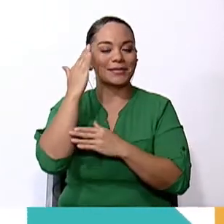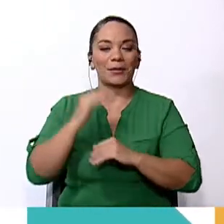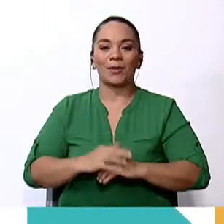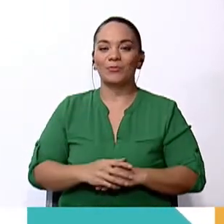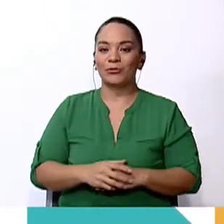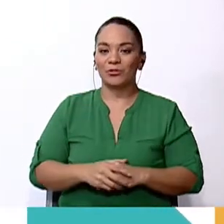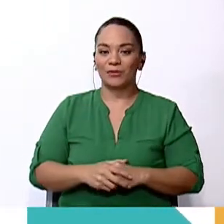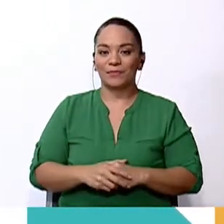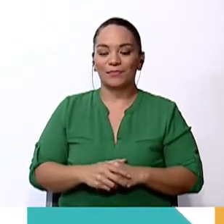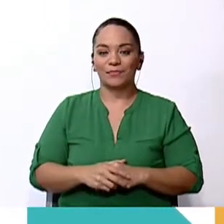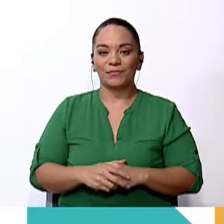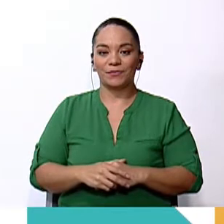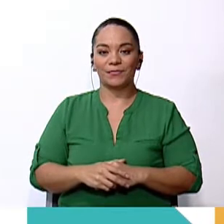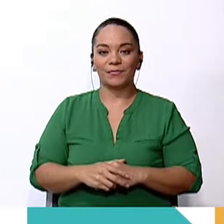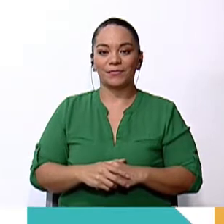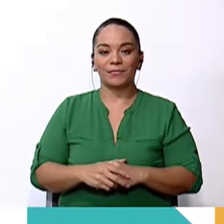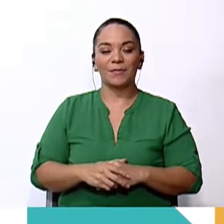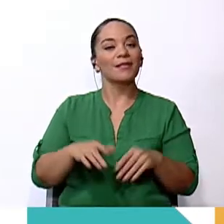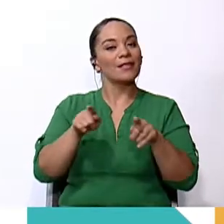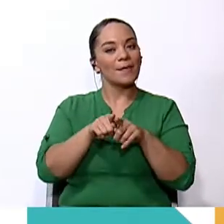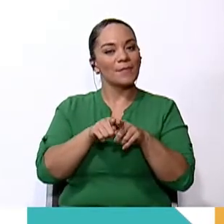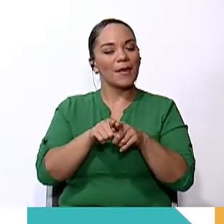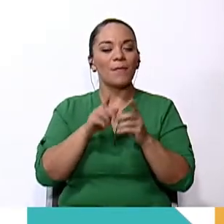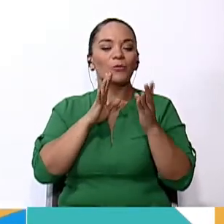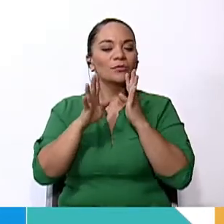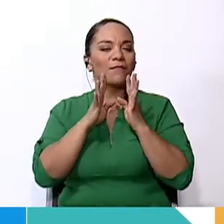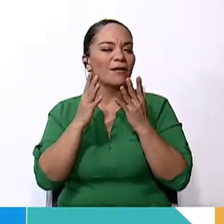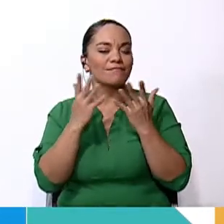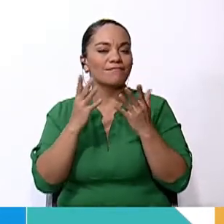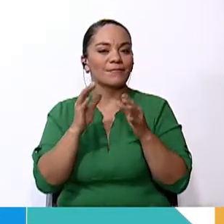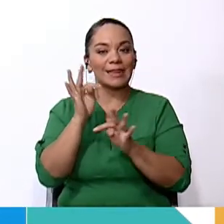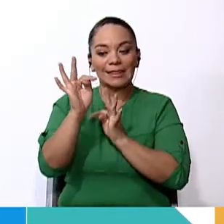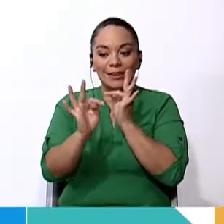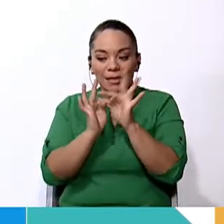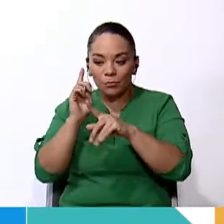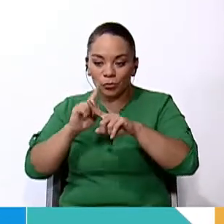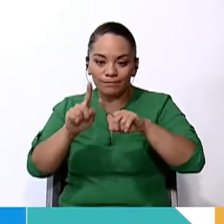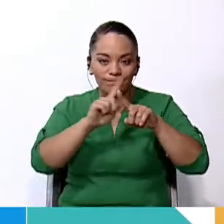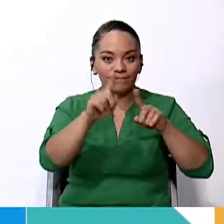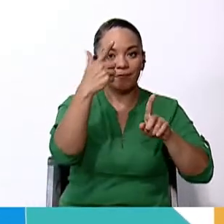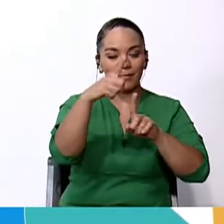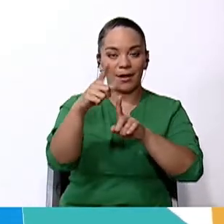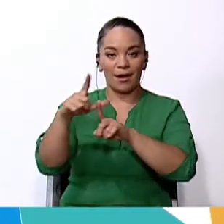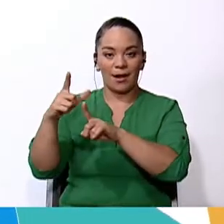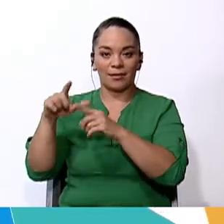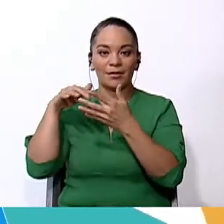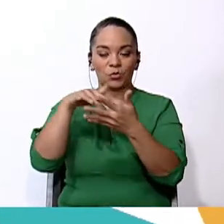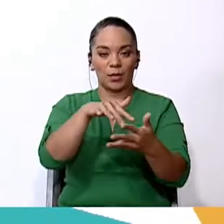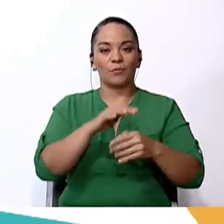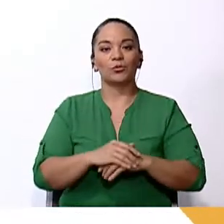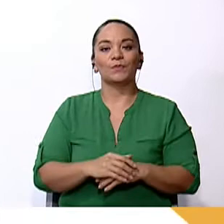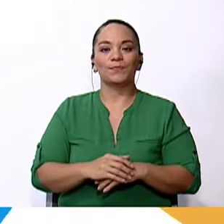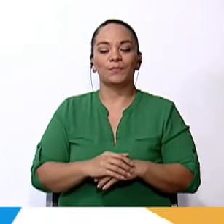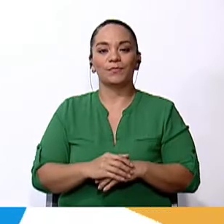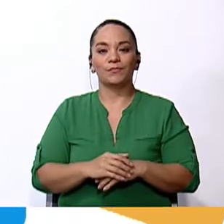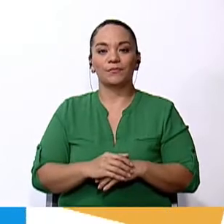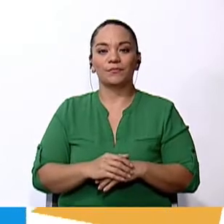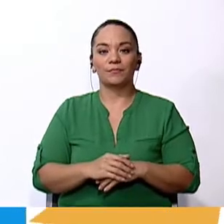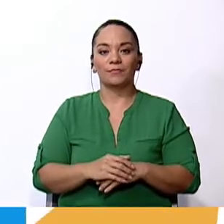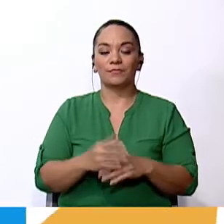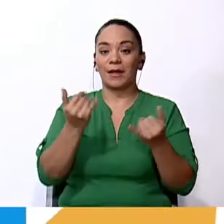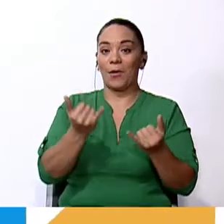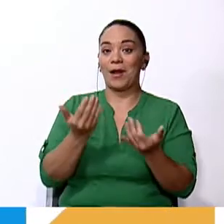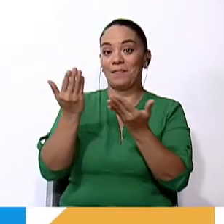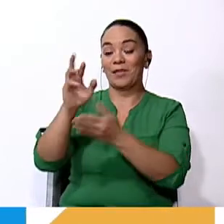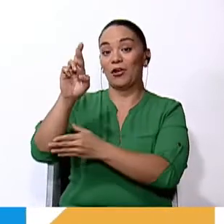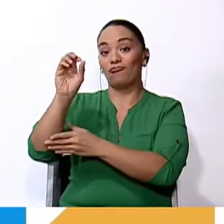Sin embargo, vamos a conversar sobre los tipos de letra que estudiamos. Pero para esto, los dejo con Rodrigo, que